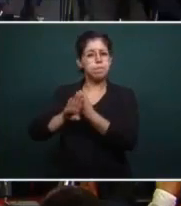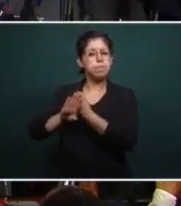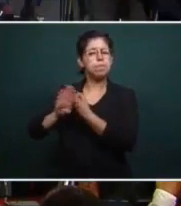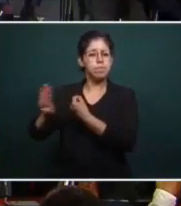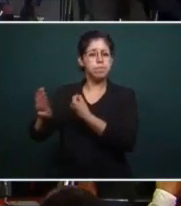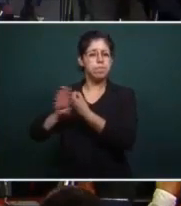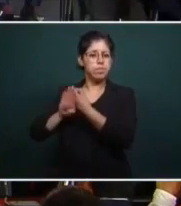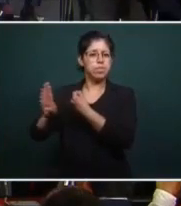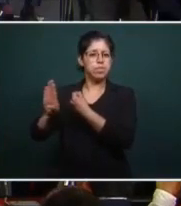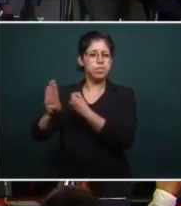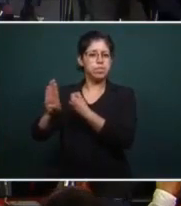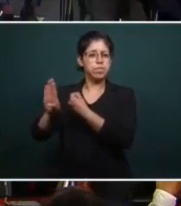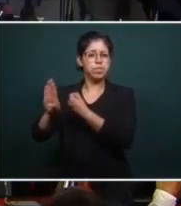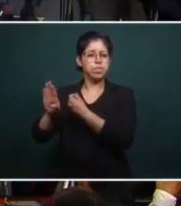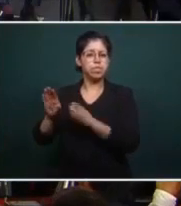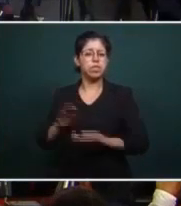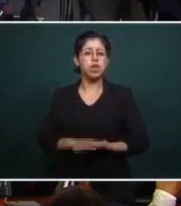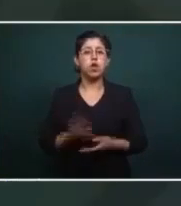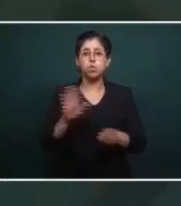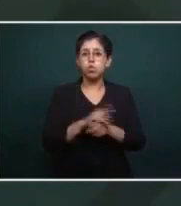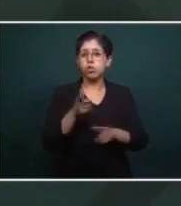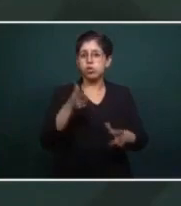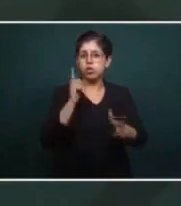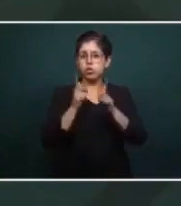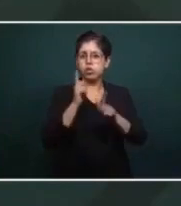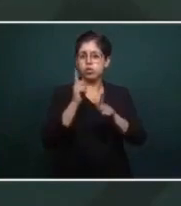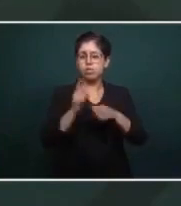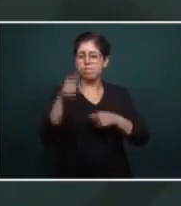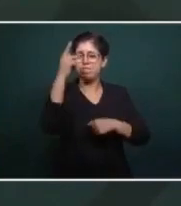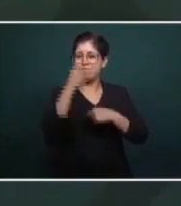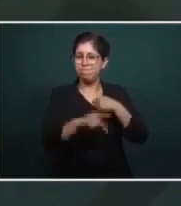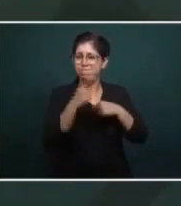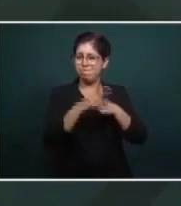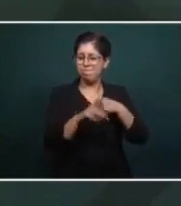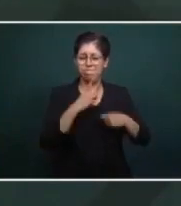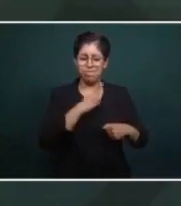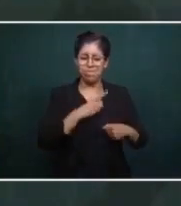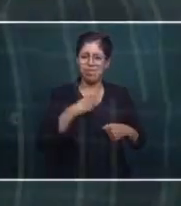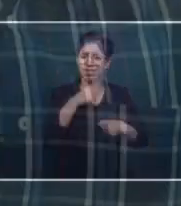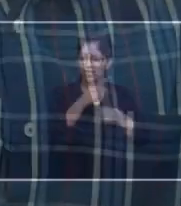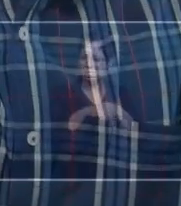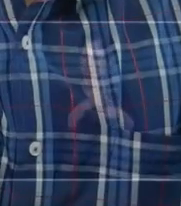especial por el daño que causan las armas.